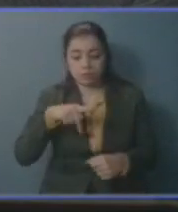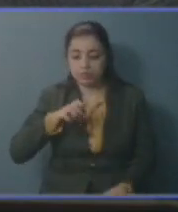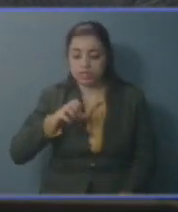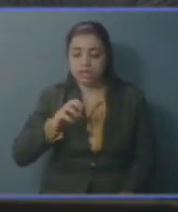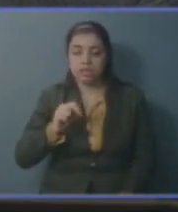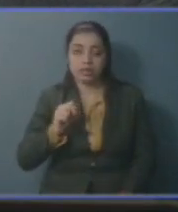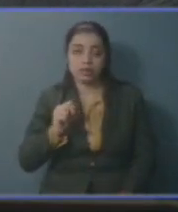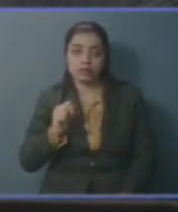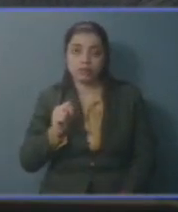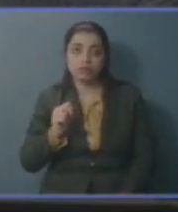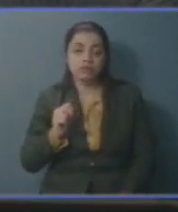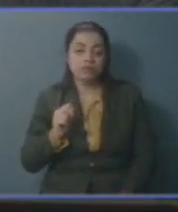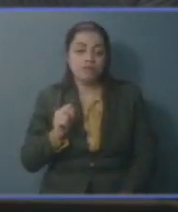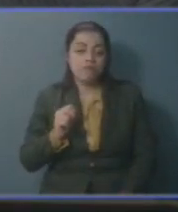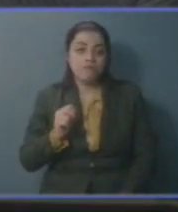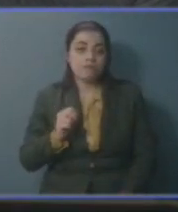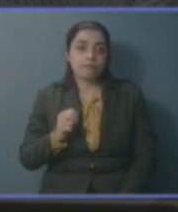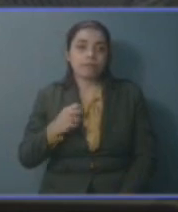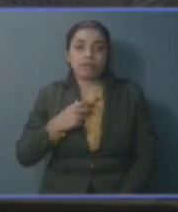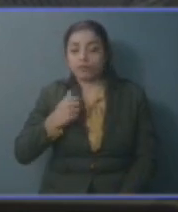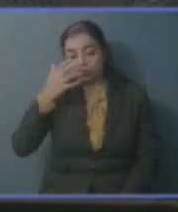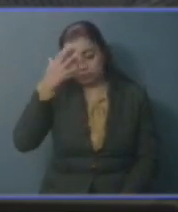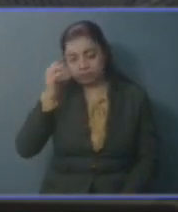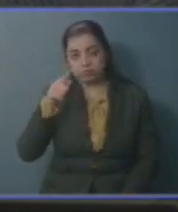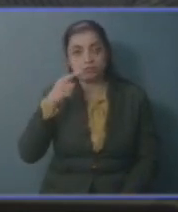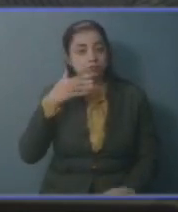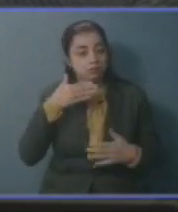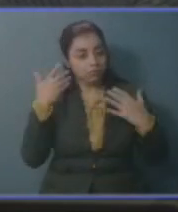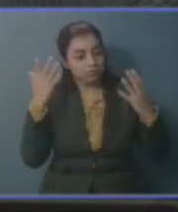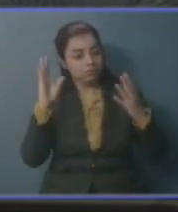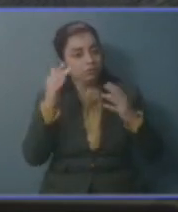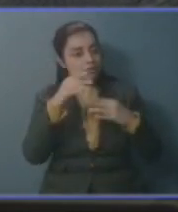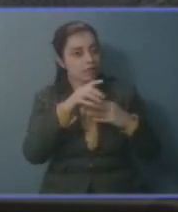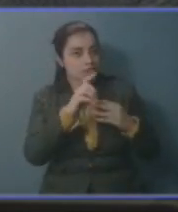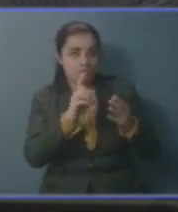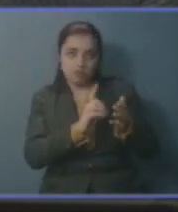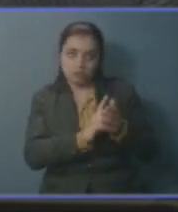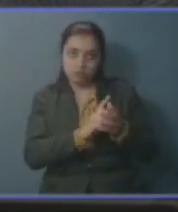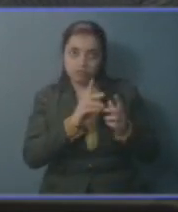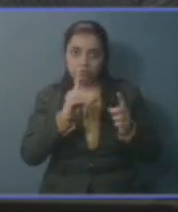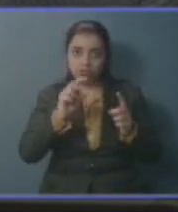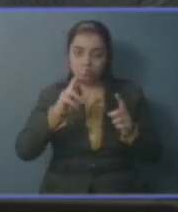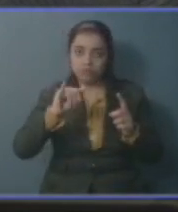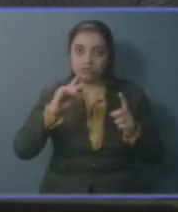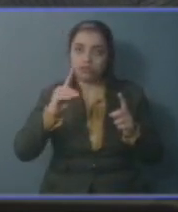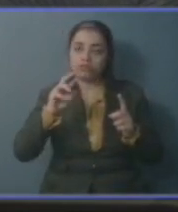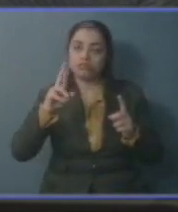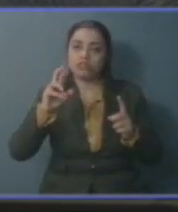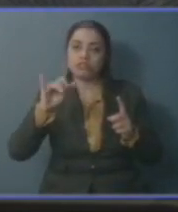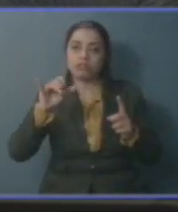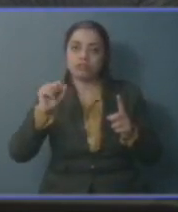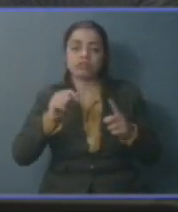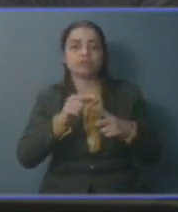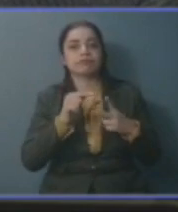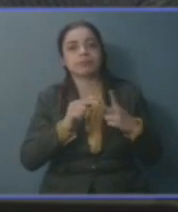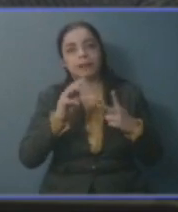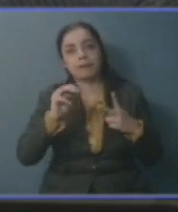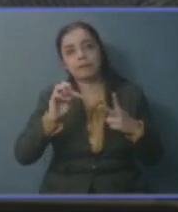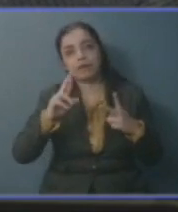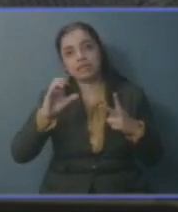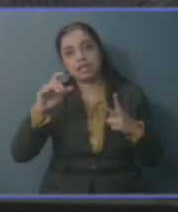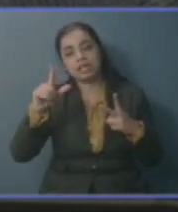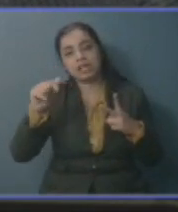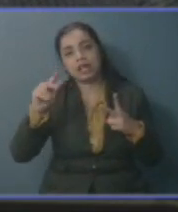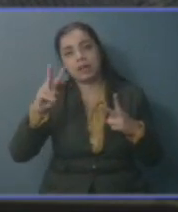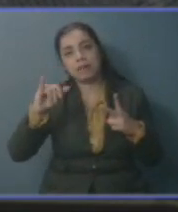Nacional queremos, además de felicitar a los dos proponentes, a Marcela y